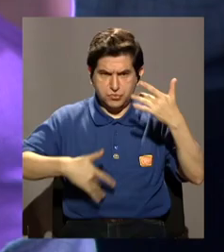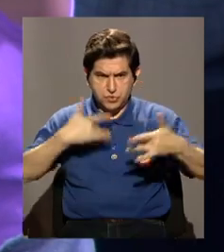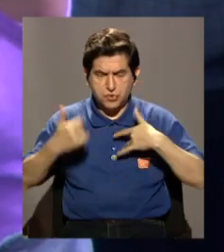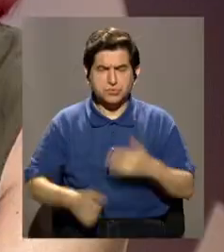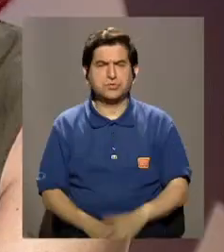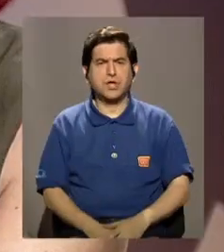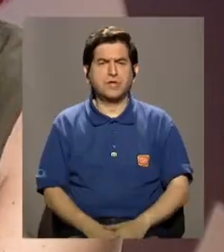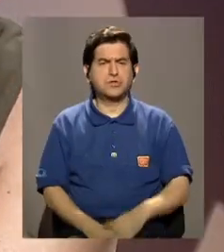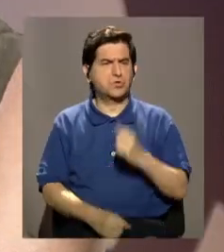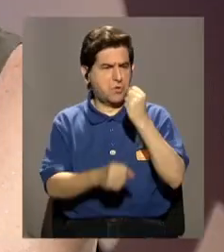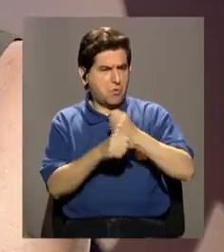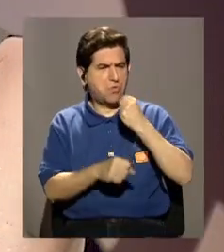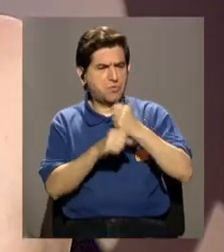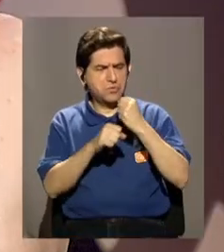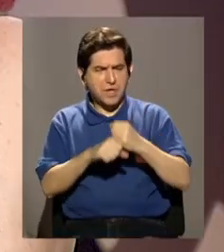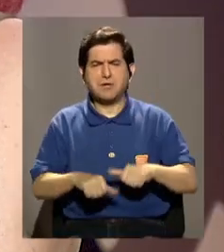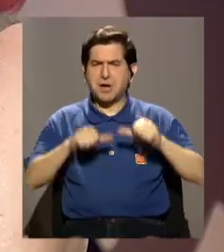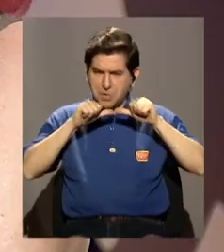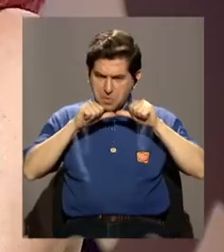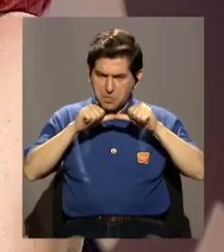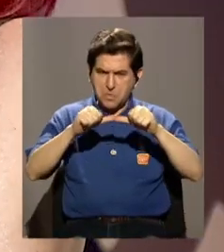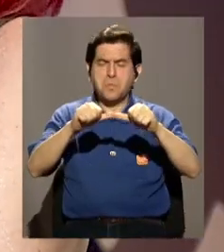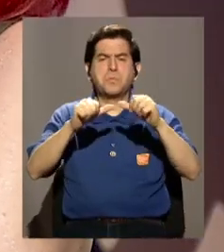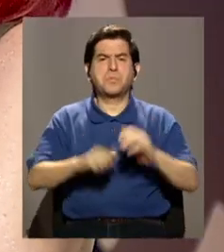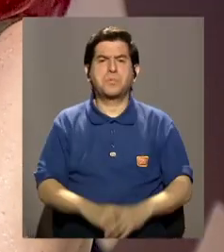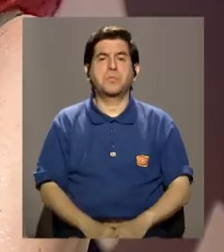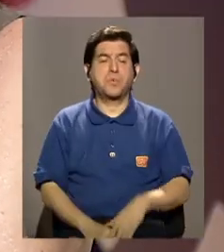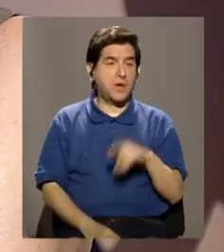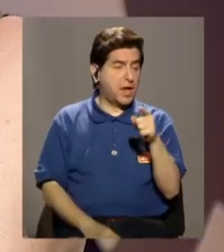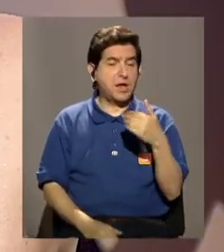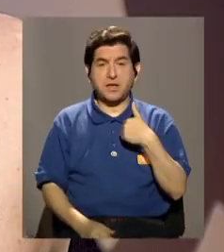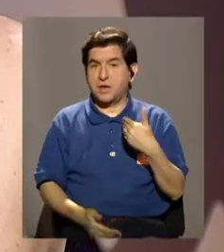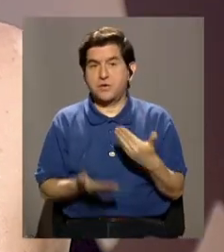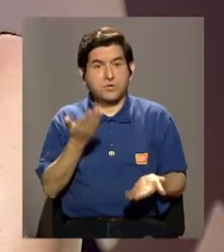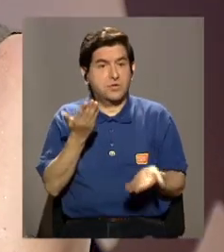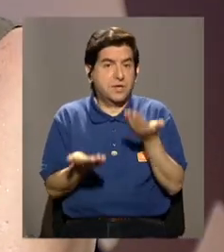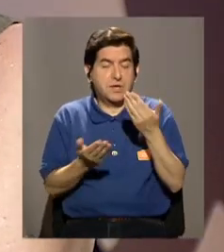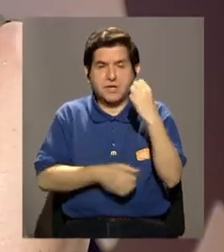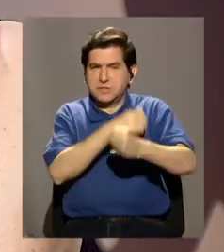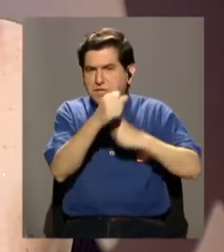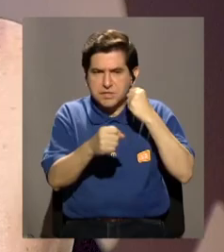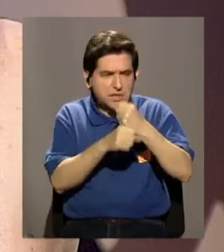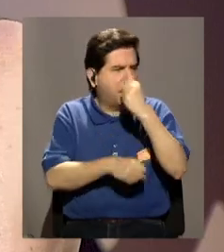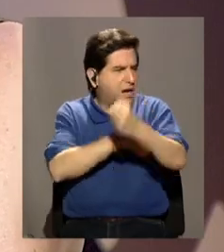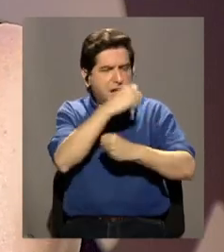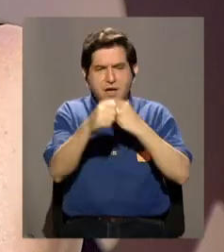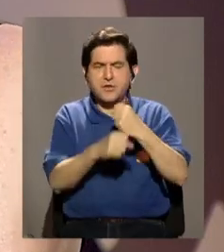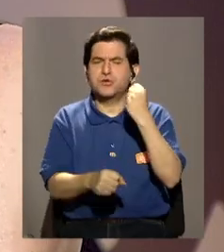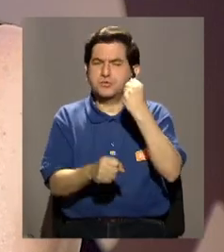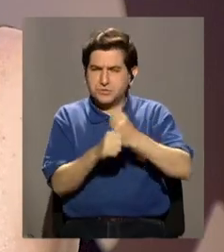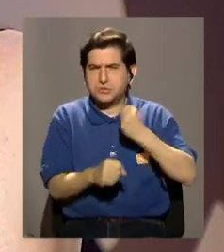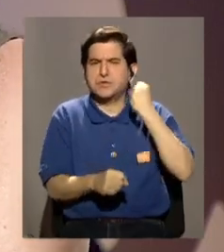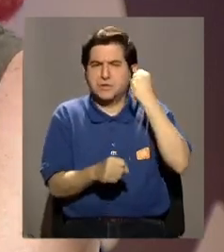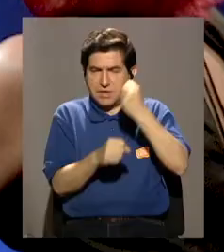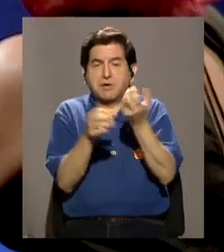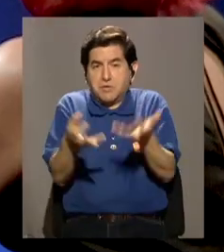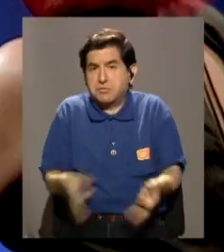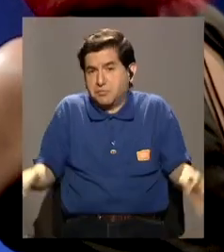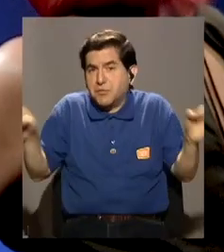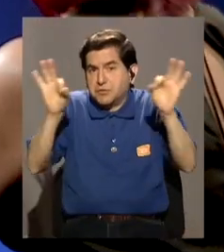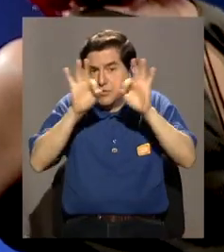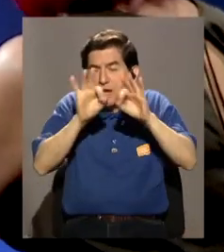una actuación muy pareja y que a pesar de que bueno carlos no tiene los años de oficio porque eso es un oficio y los años cuentan